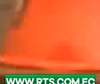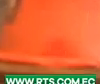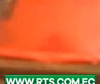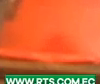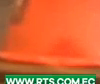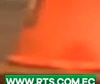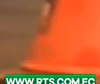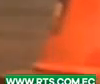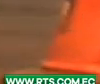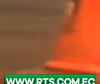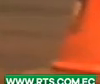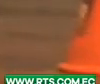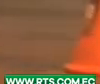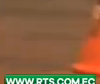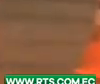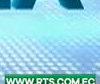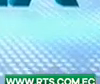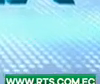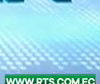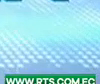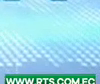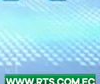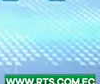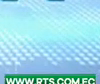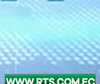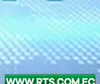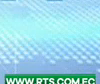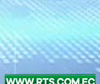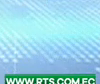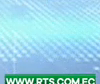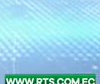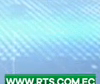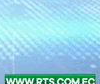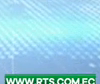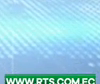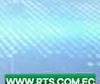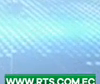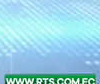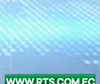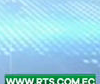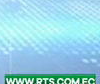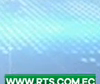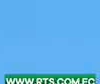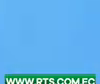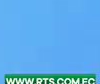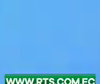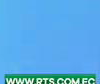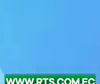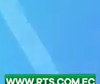Los detalles este lunes en su informativo La Noticia.